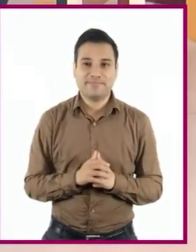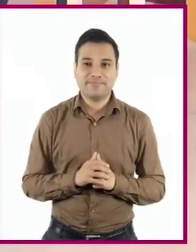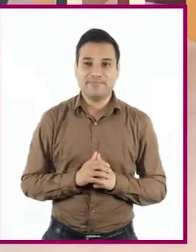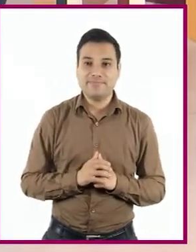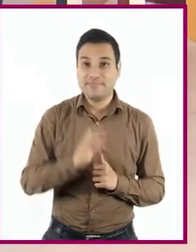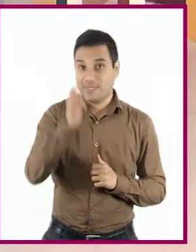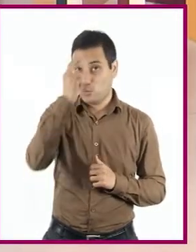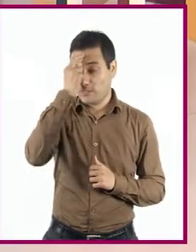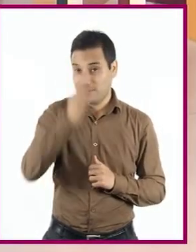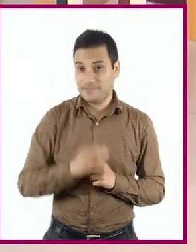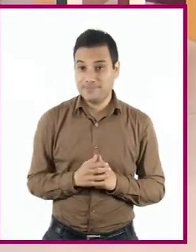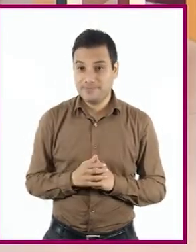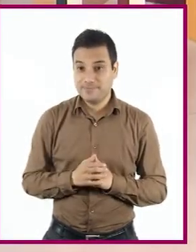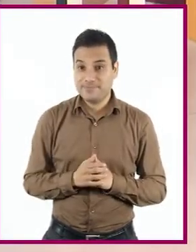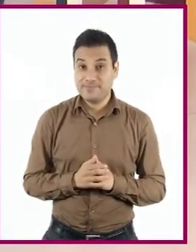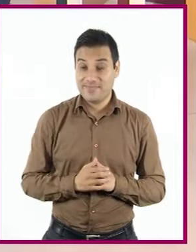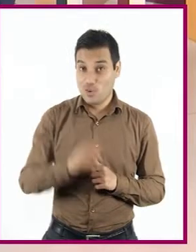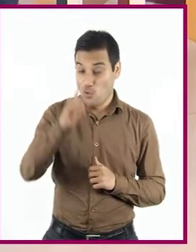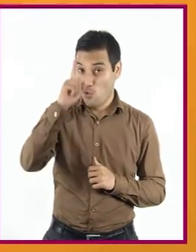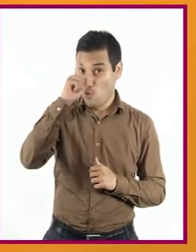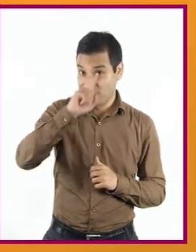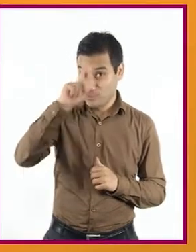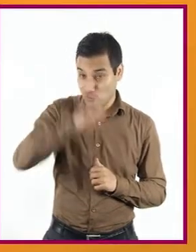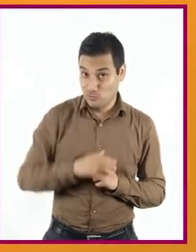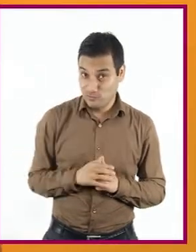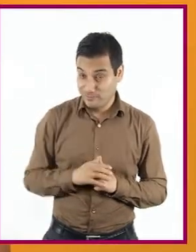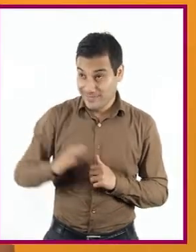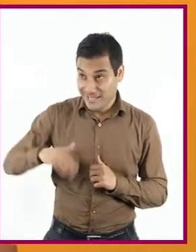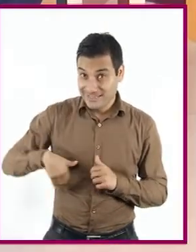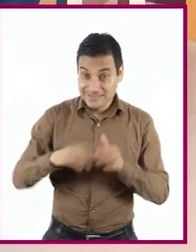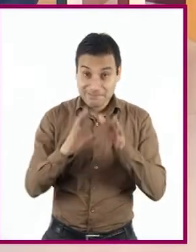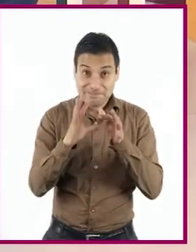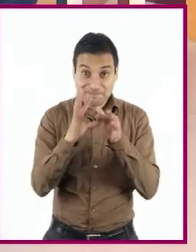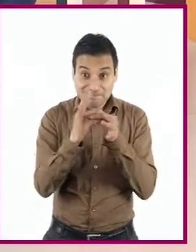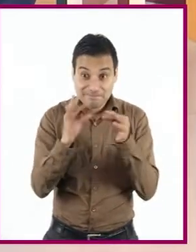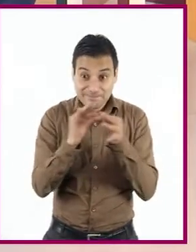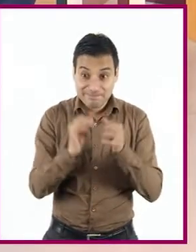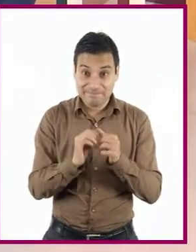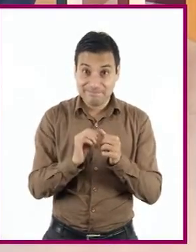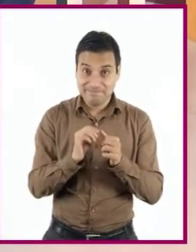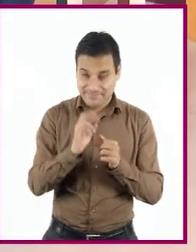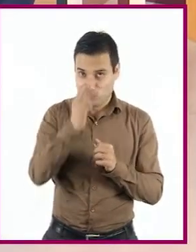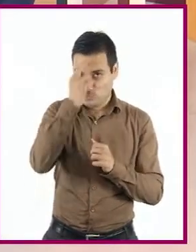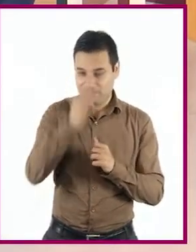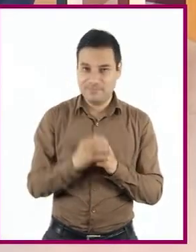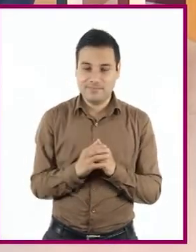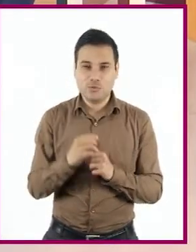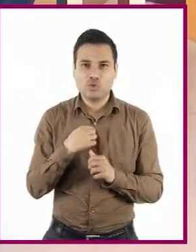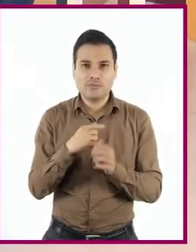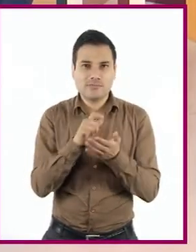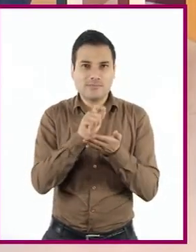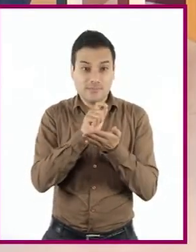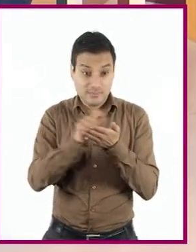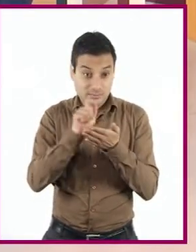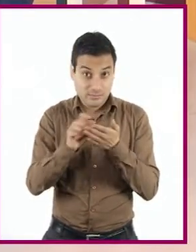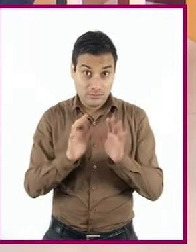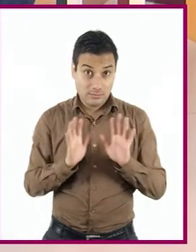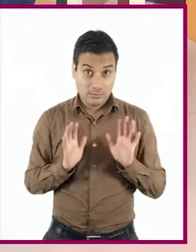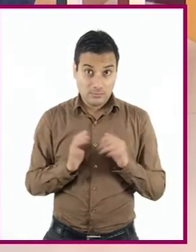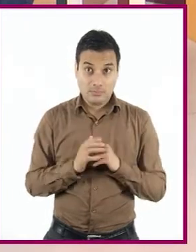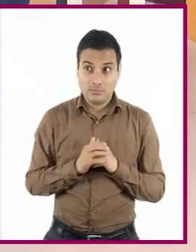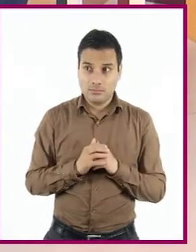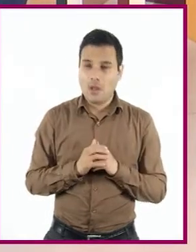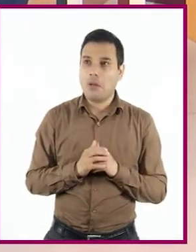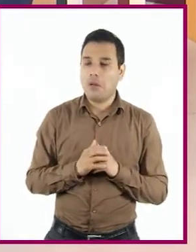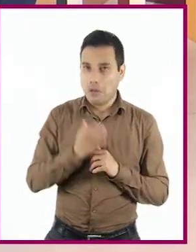Recuerden tomar en cuenta las sugerencias que nos hizo Giovanna. ¿Y solamente se puede escribir? Muy buena